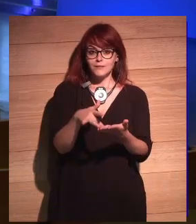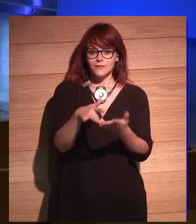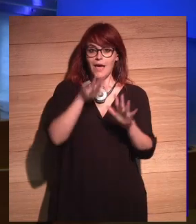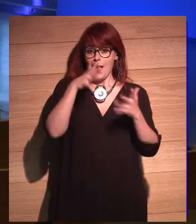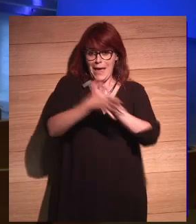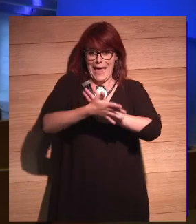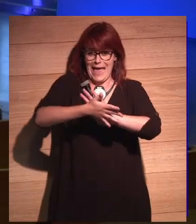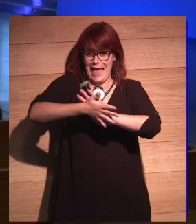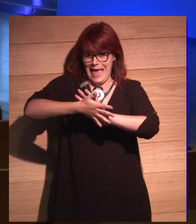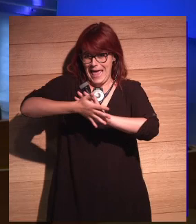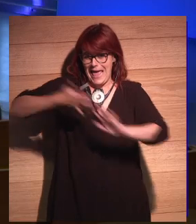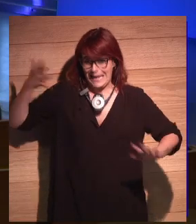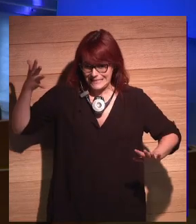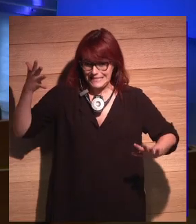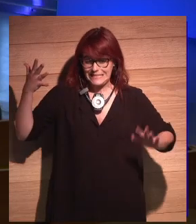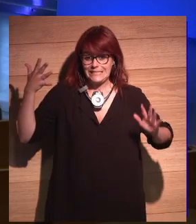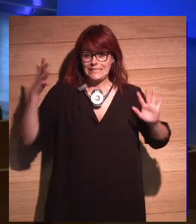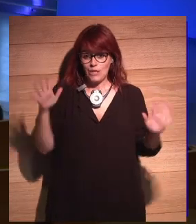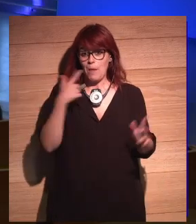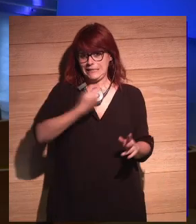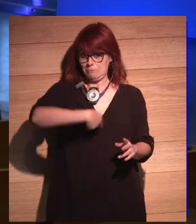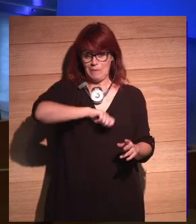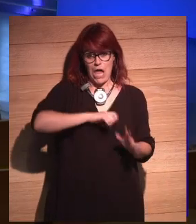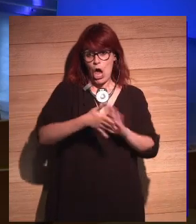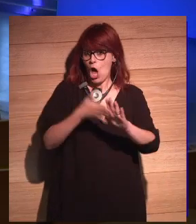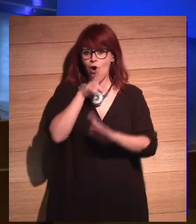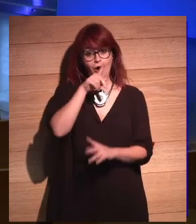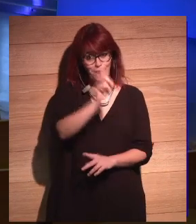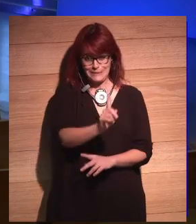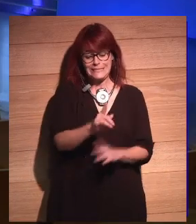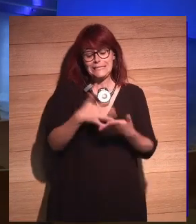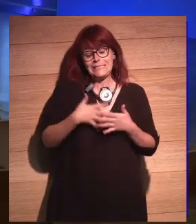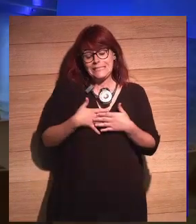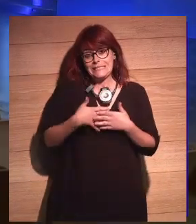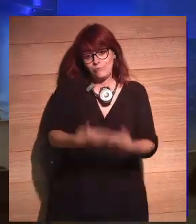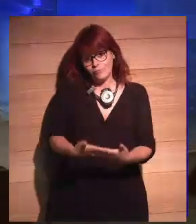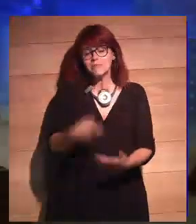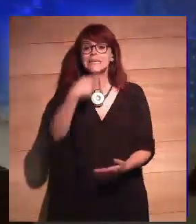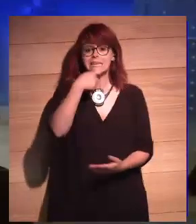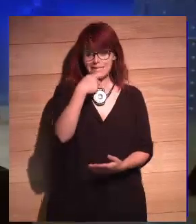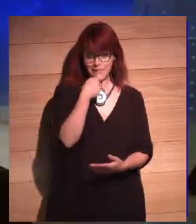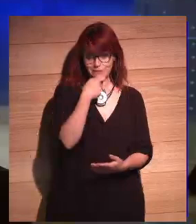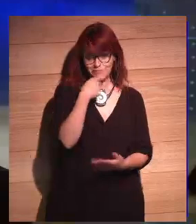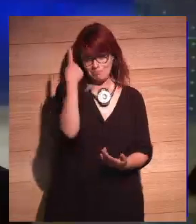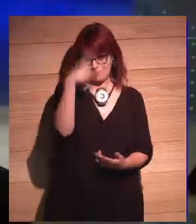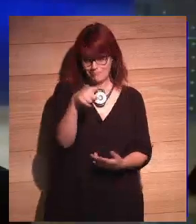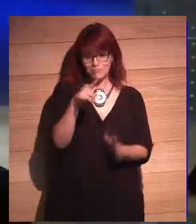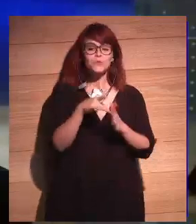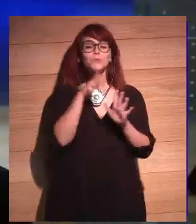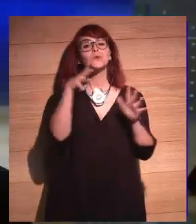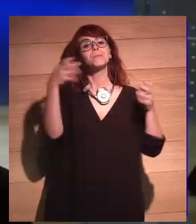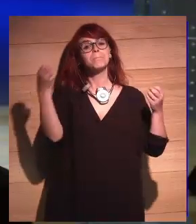muy rápidamente. Y no hablo español, lo siento muchísimo, así que bueno, lo vamos a hacer en inglés si nos importa. Entonces,